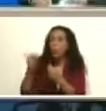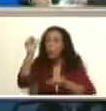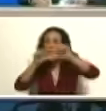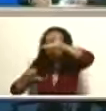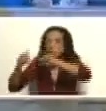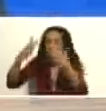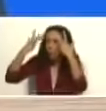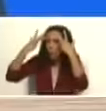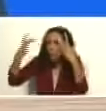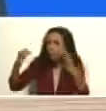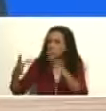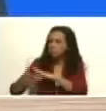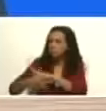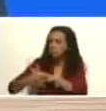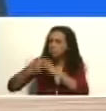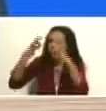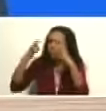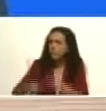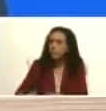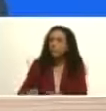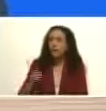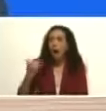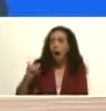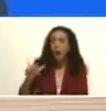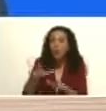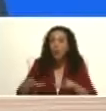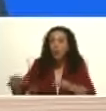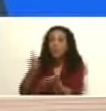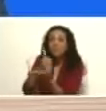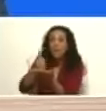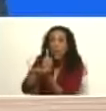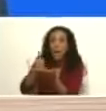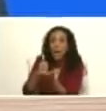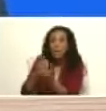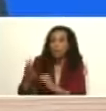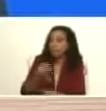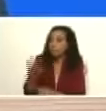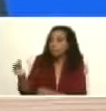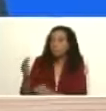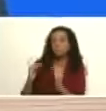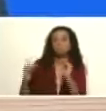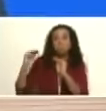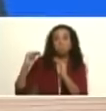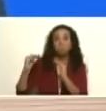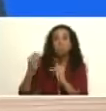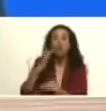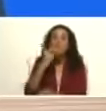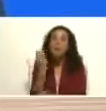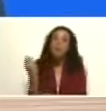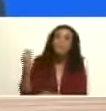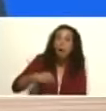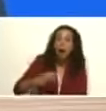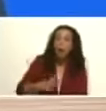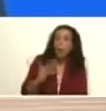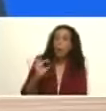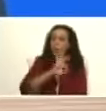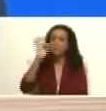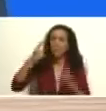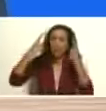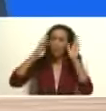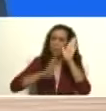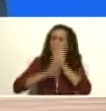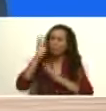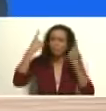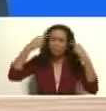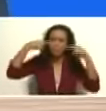científicos, con los técnicos. Tenemos un sector farmacéutico de primer nivel y todavía puede dar mucho más,